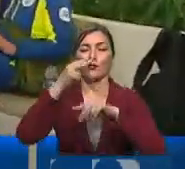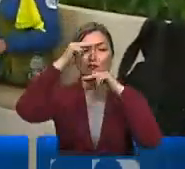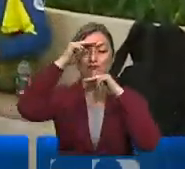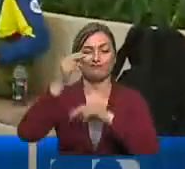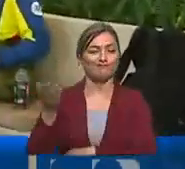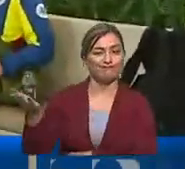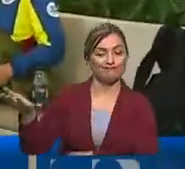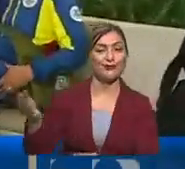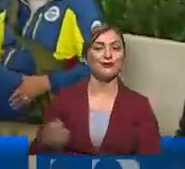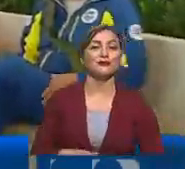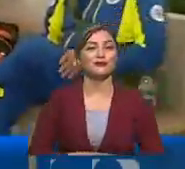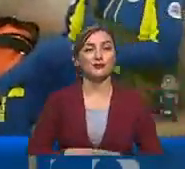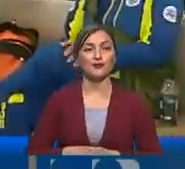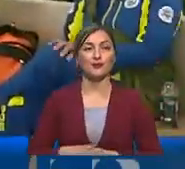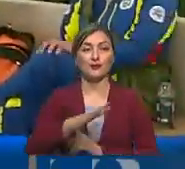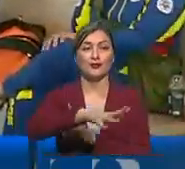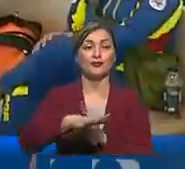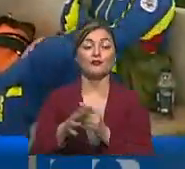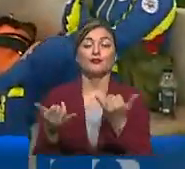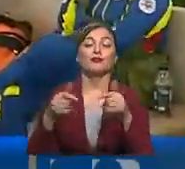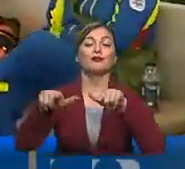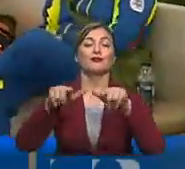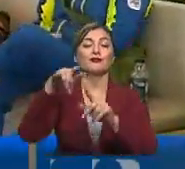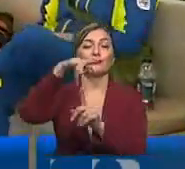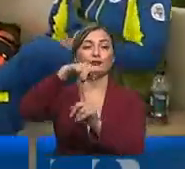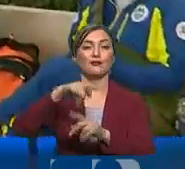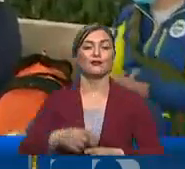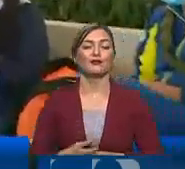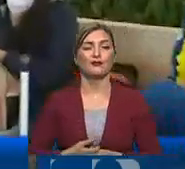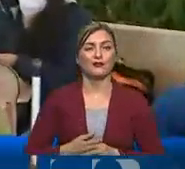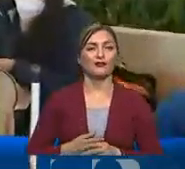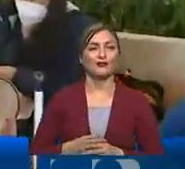vieron, este es el ambiente que se vive acá en el aeropuerto